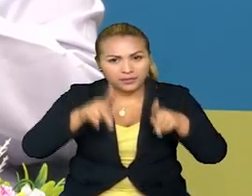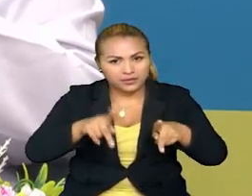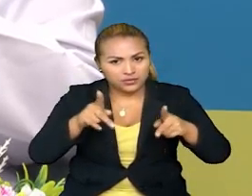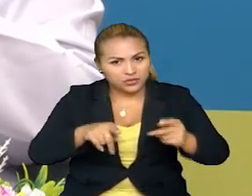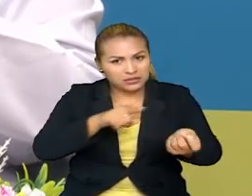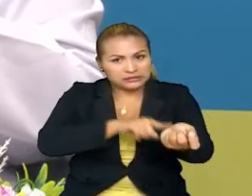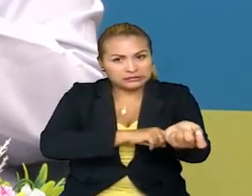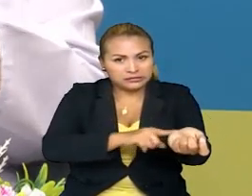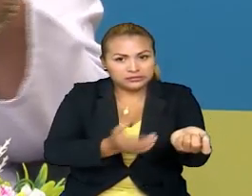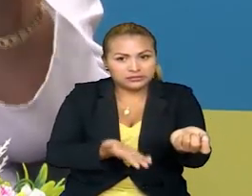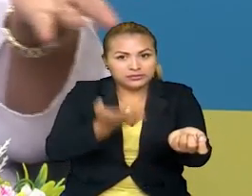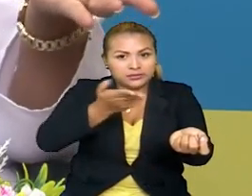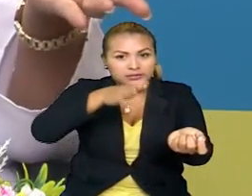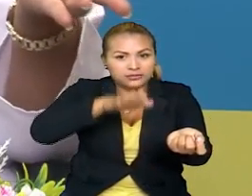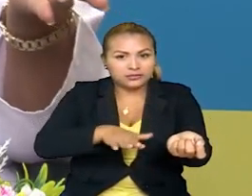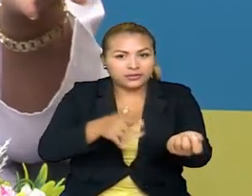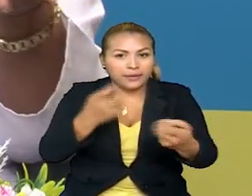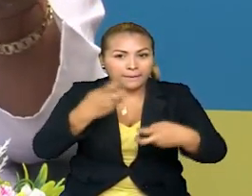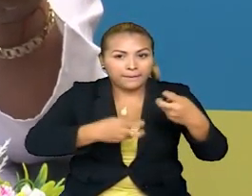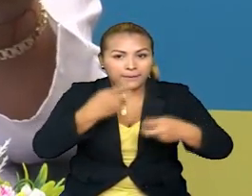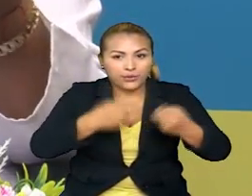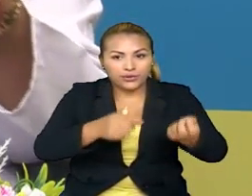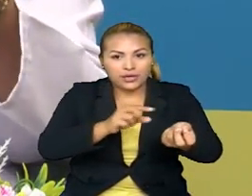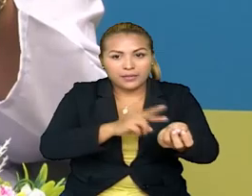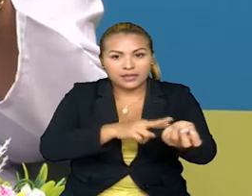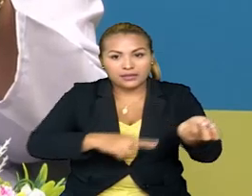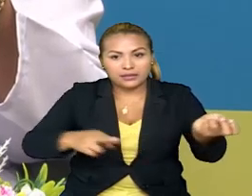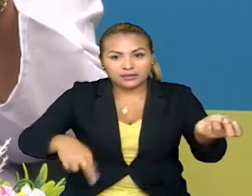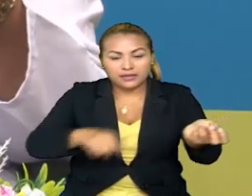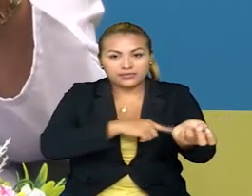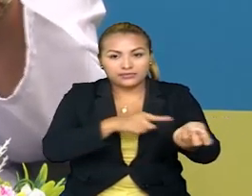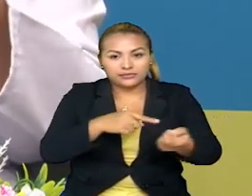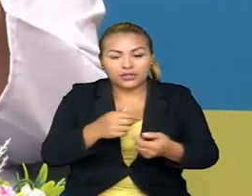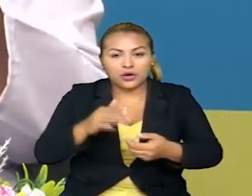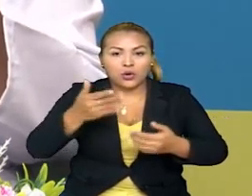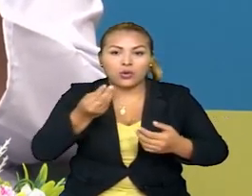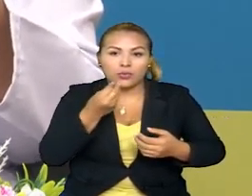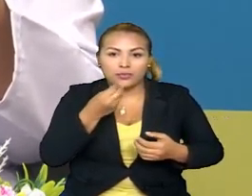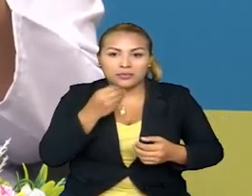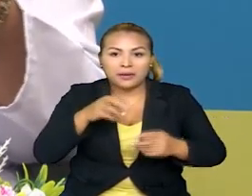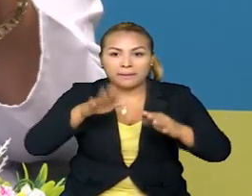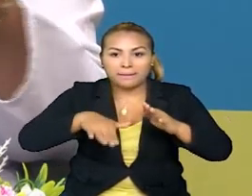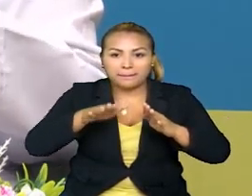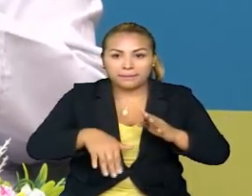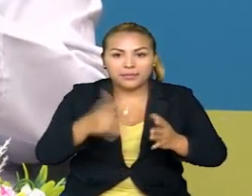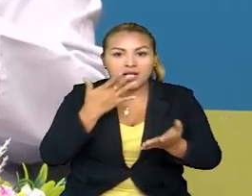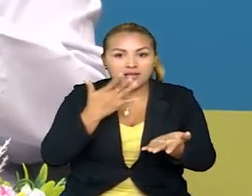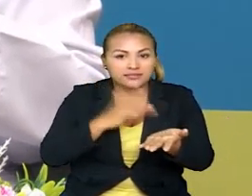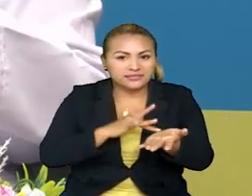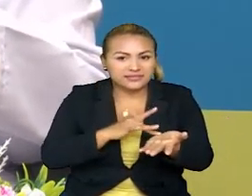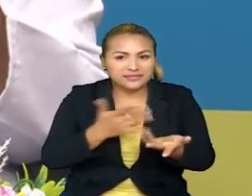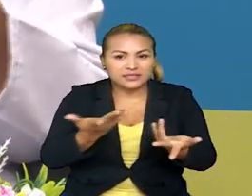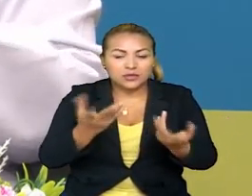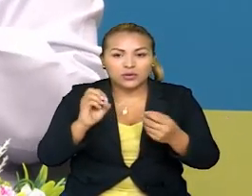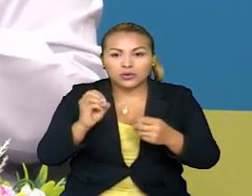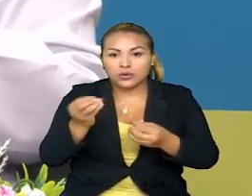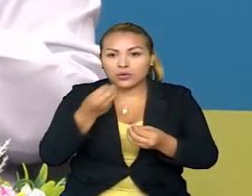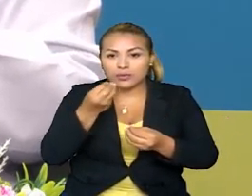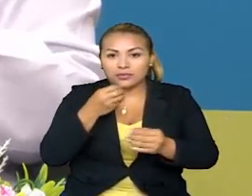o el paciente cardiovascular un problema circulatorio comer menos al comer menos azúcar comer bastante fibra